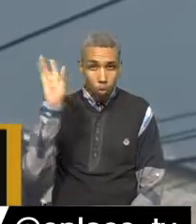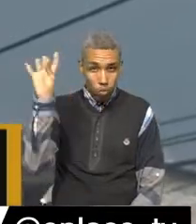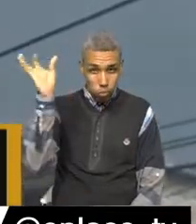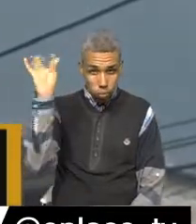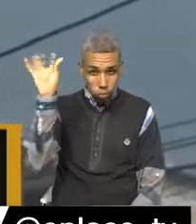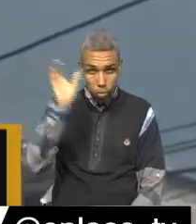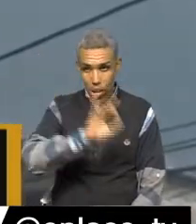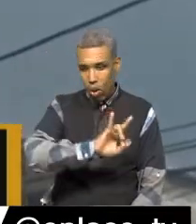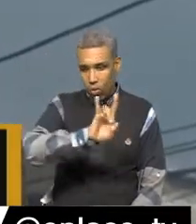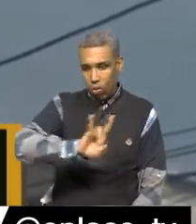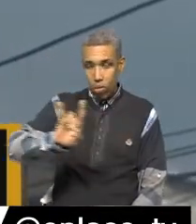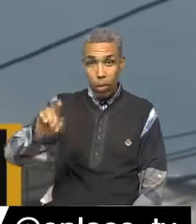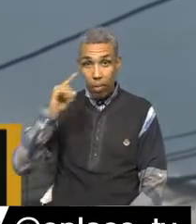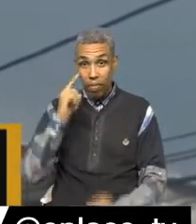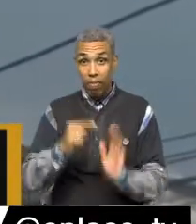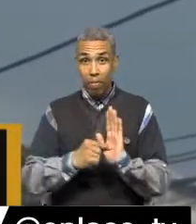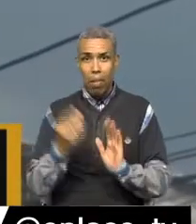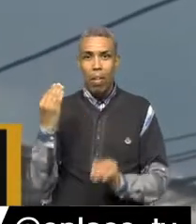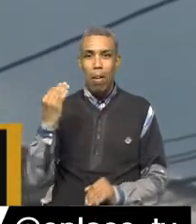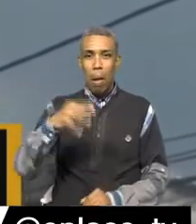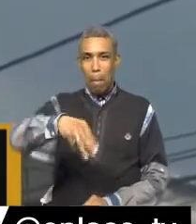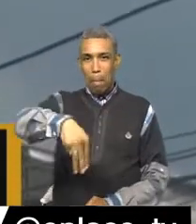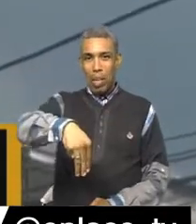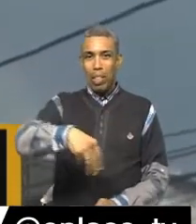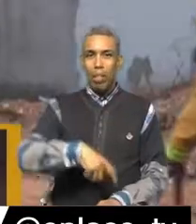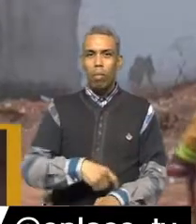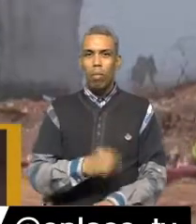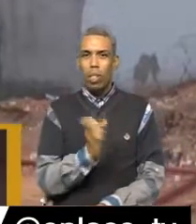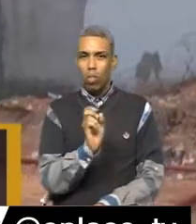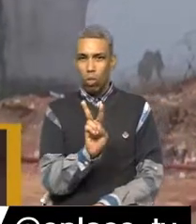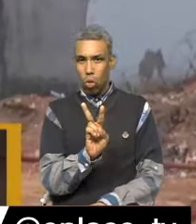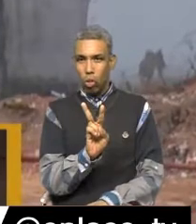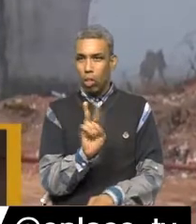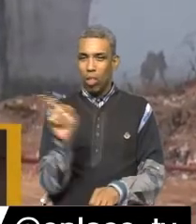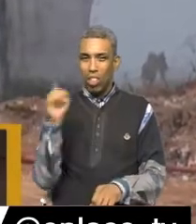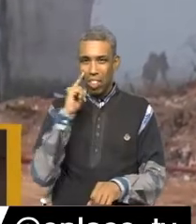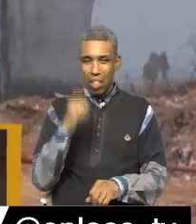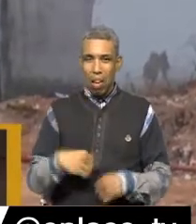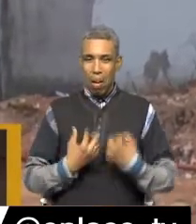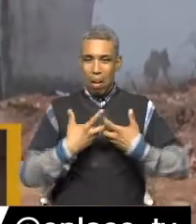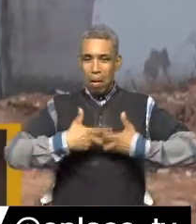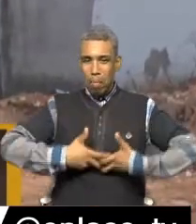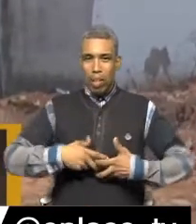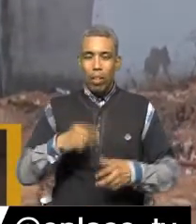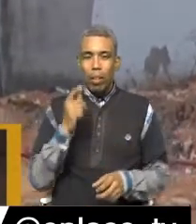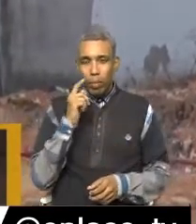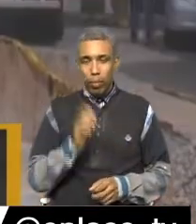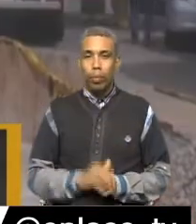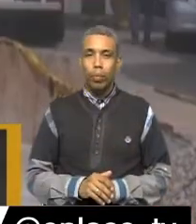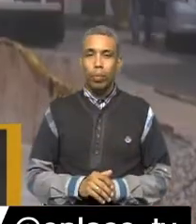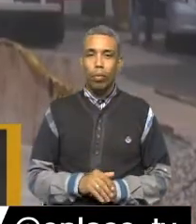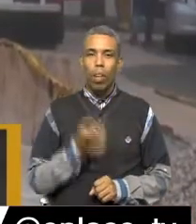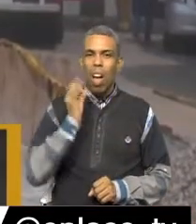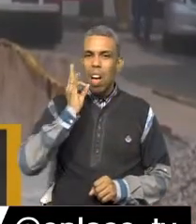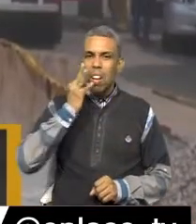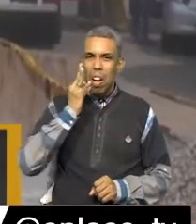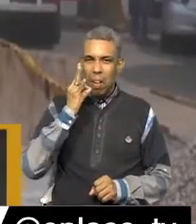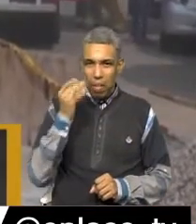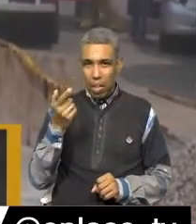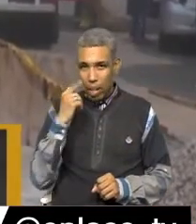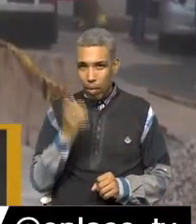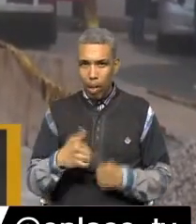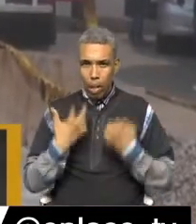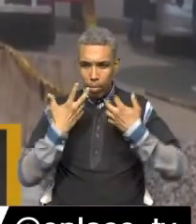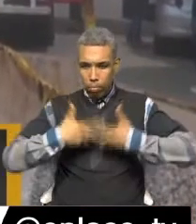Hacia el mediodía de este martes se registró un conato de incendio en la tostadora de café Colosal ubicada en la carrera 2 entre calles 50 y 51 del barrio